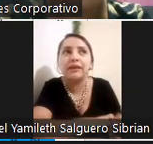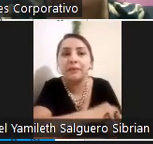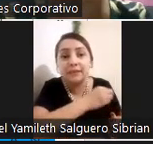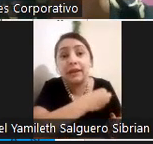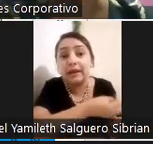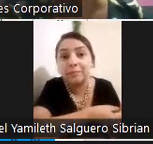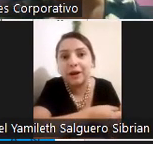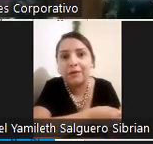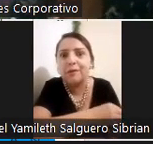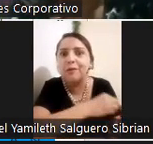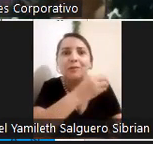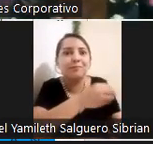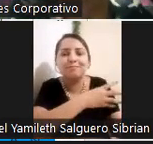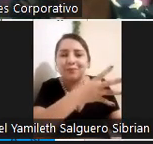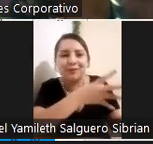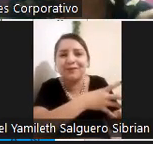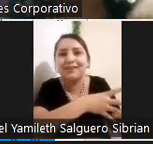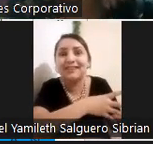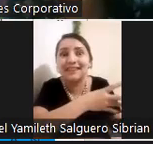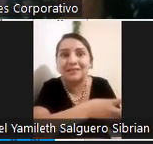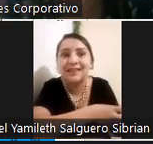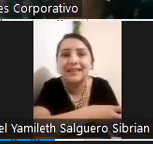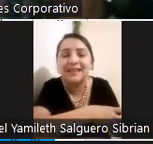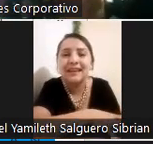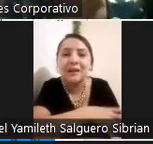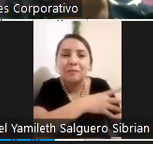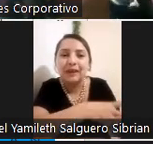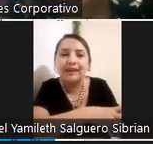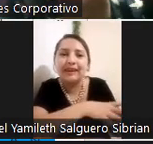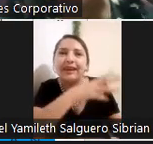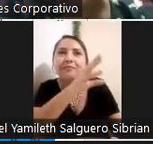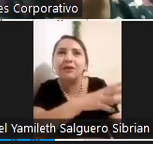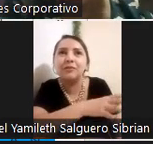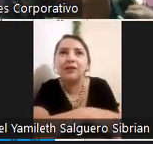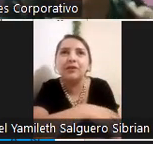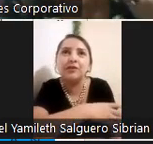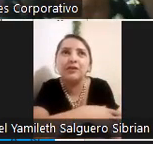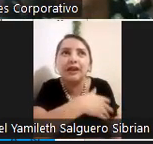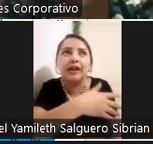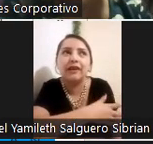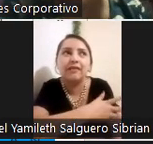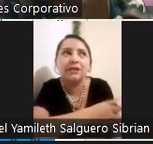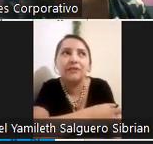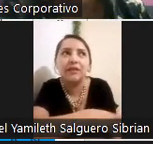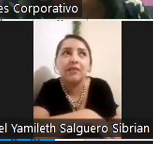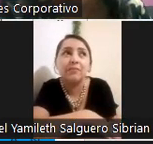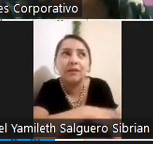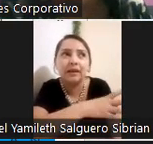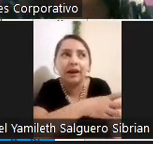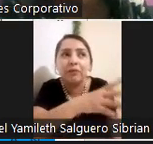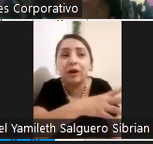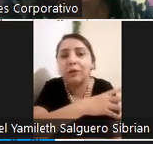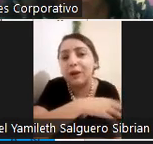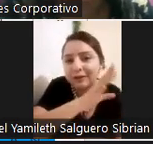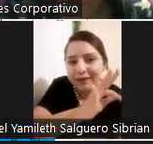pruebas de la pasarela de pago un proceso bastante difícil y que más o menos eh llevaba